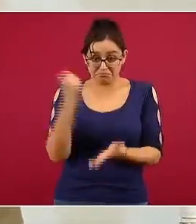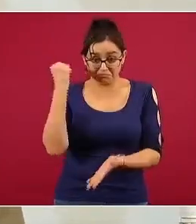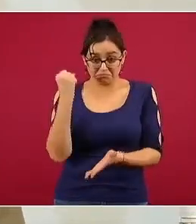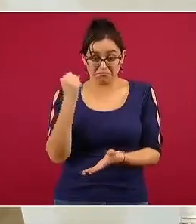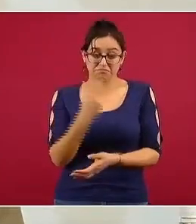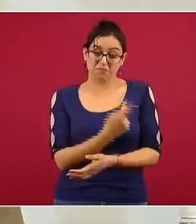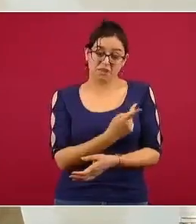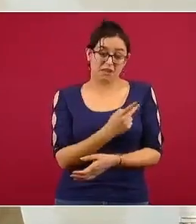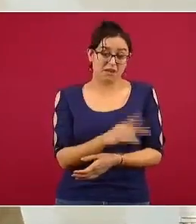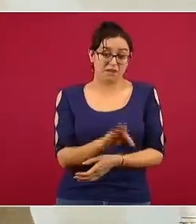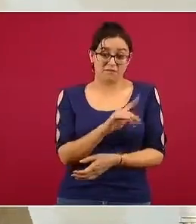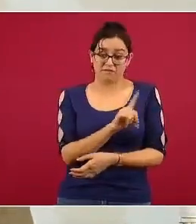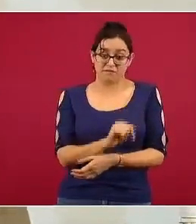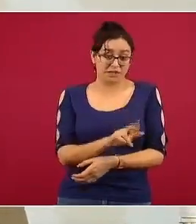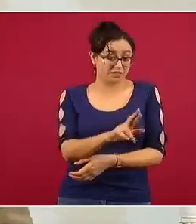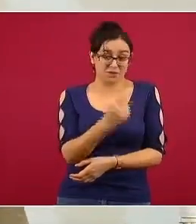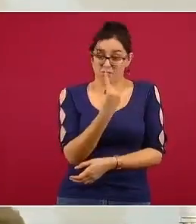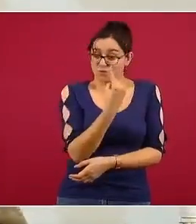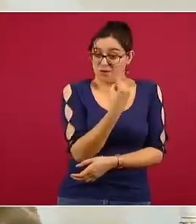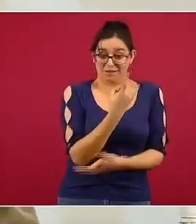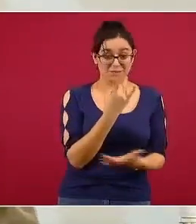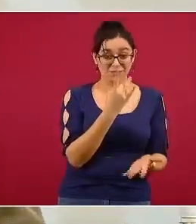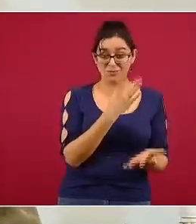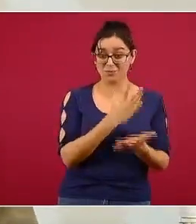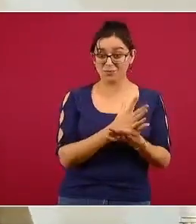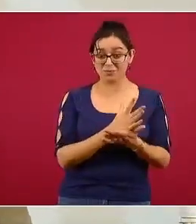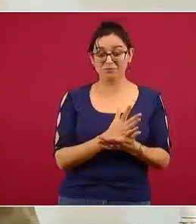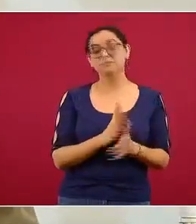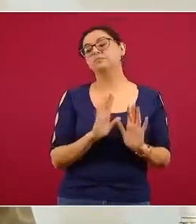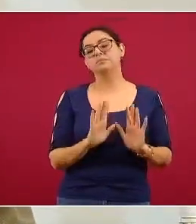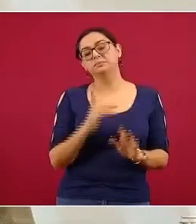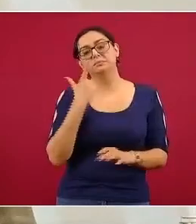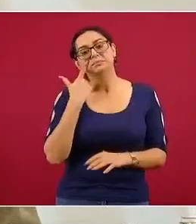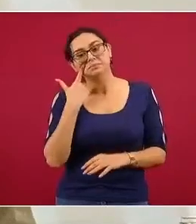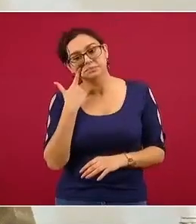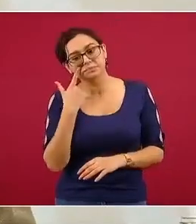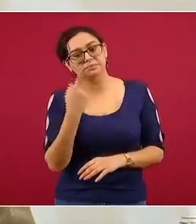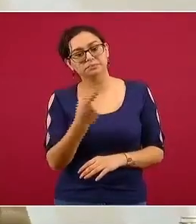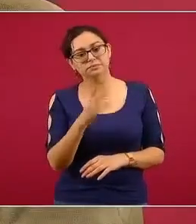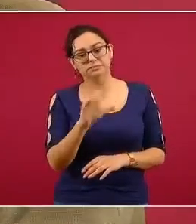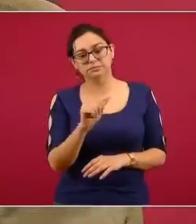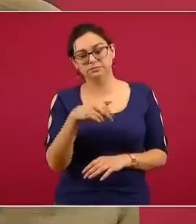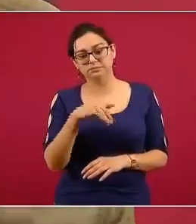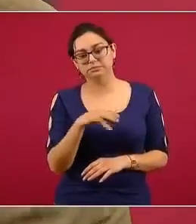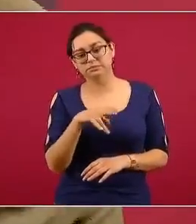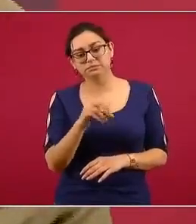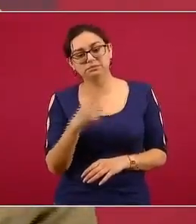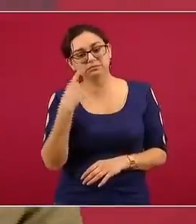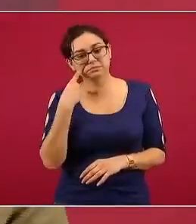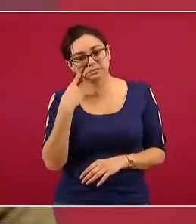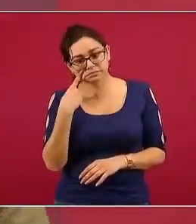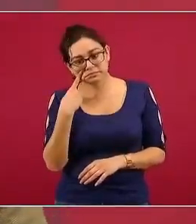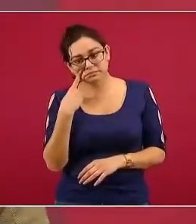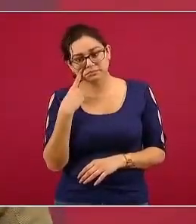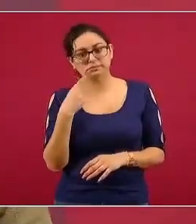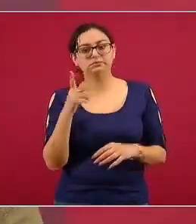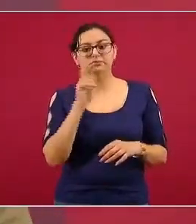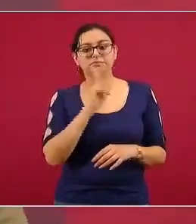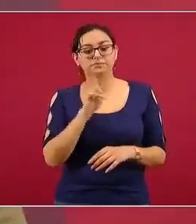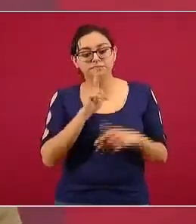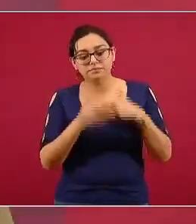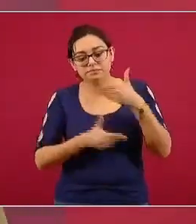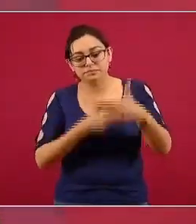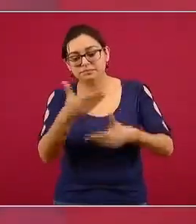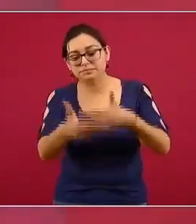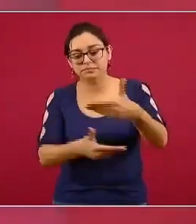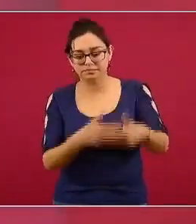Pfizer. Entonces, vamos a seguir observando. Los datos de CanSino aún son demasiado preliminares para que podamos decirlos